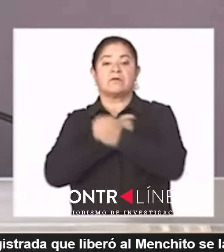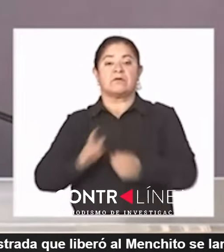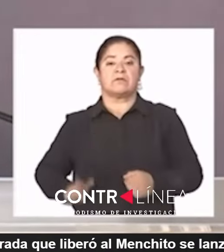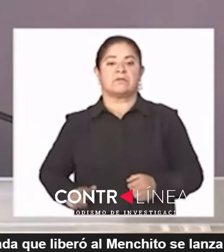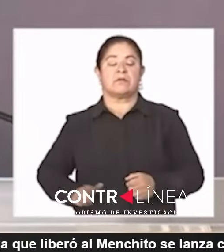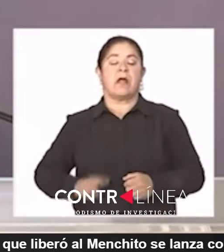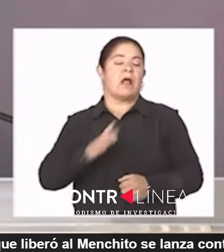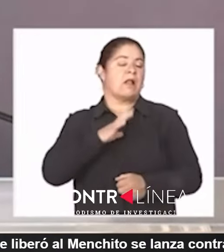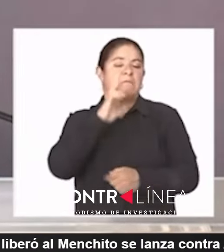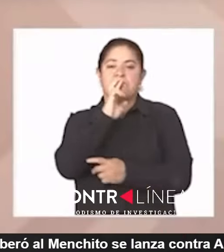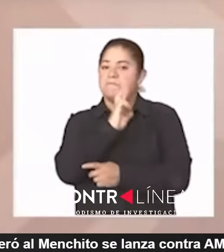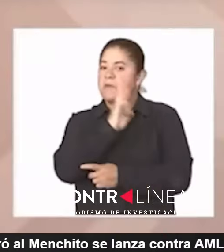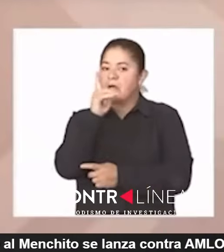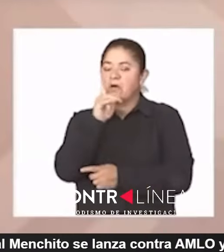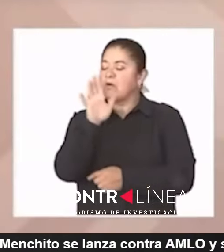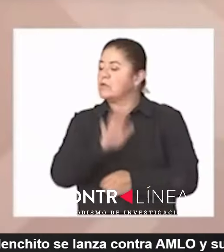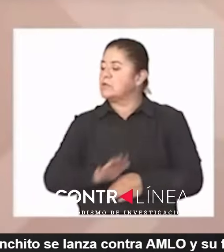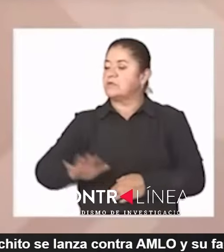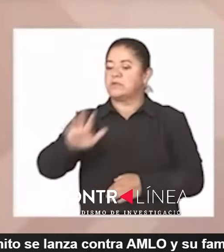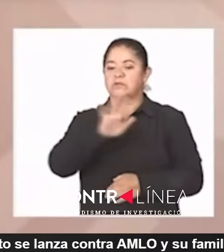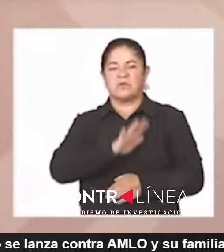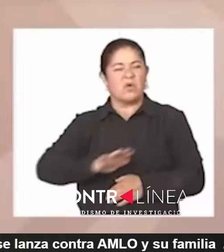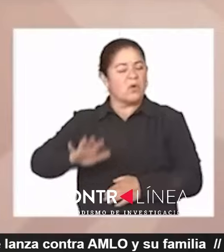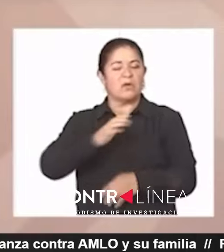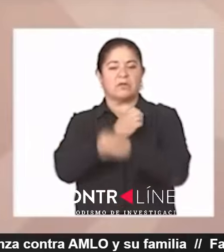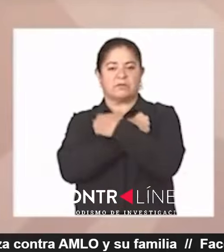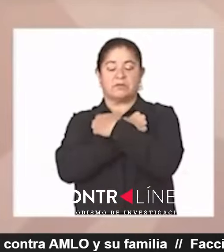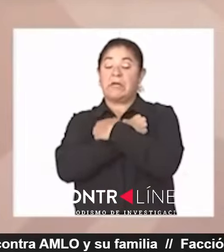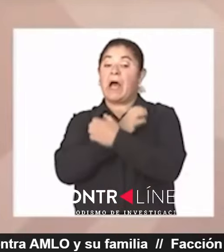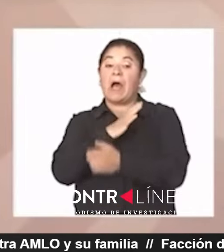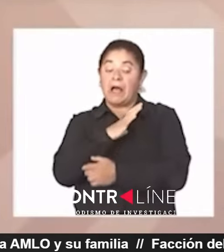las educaciones.